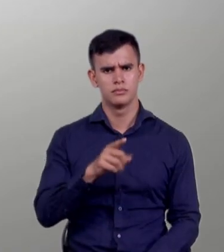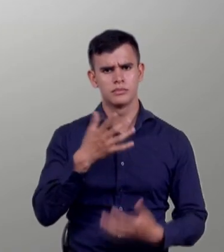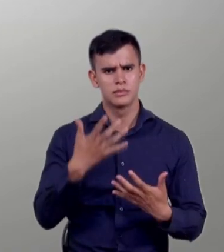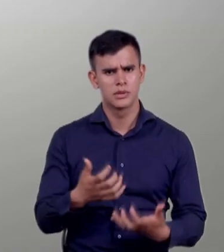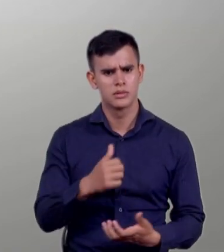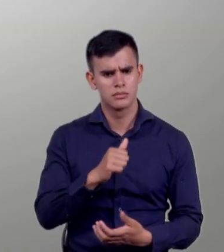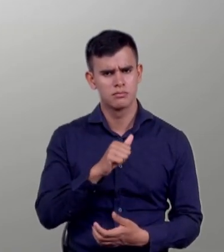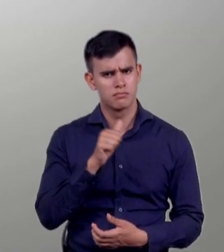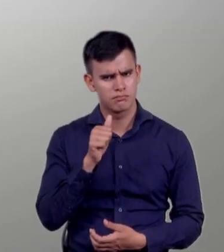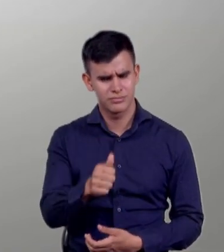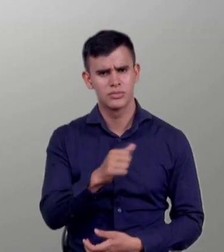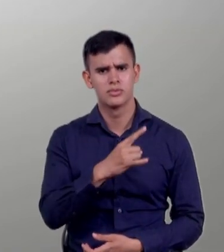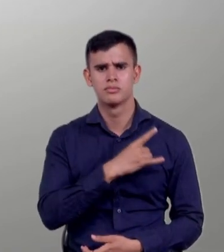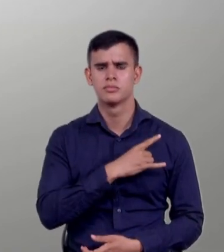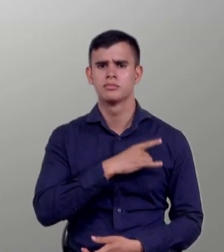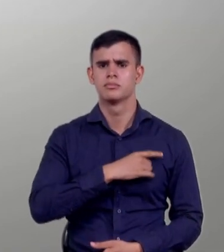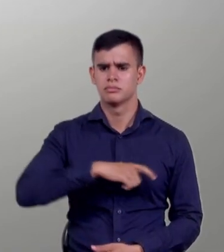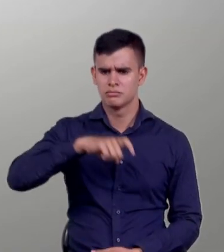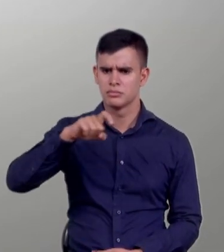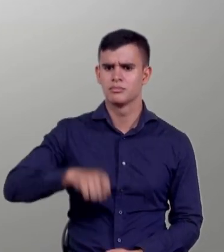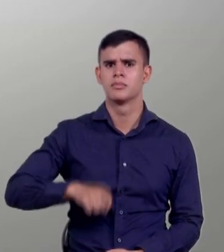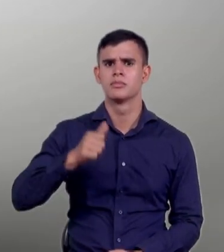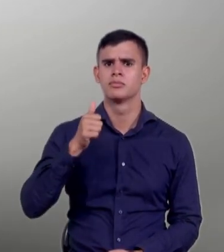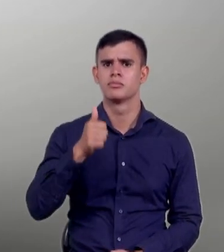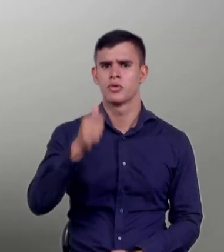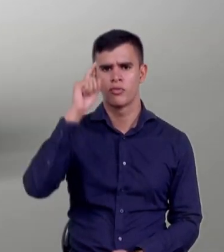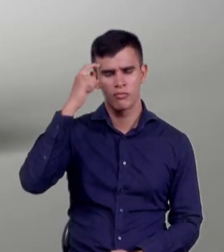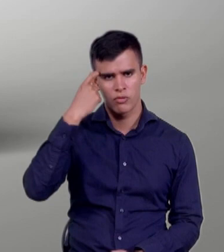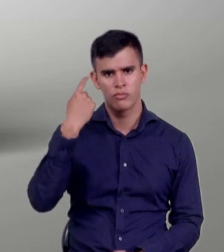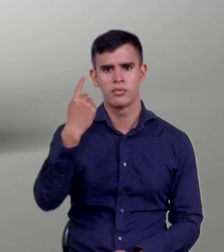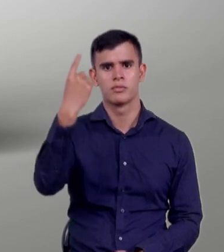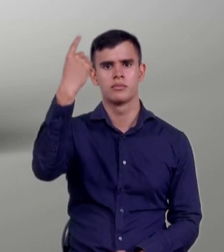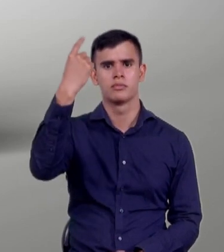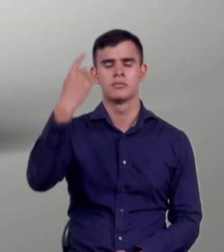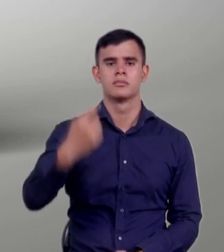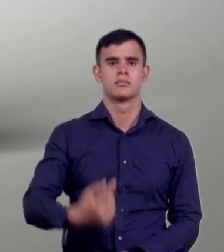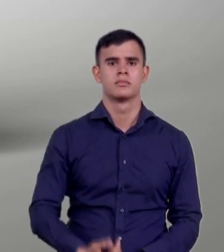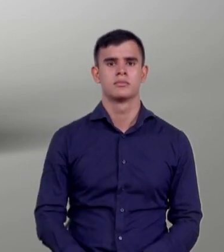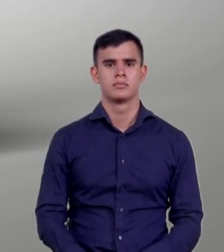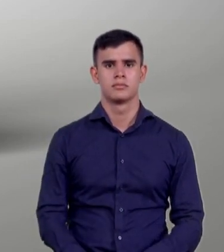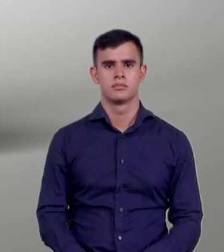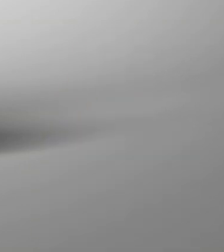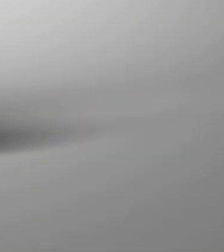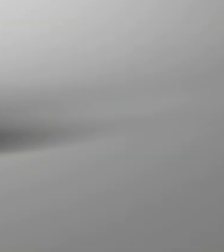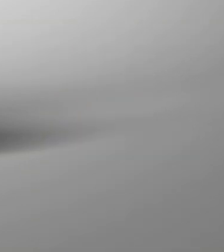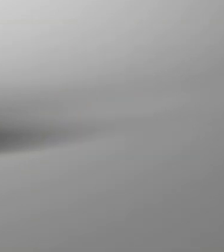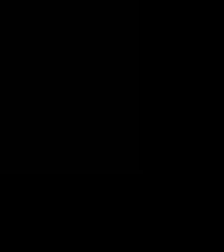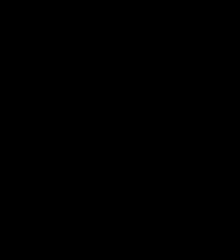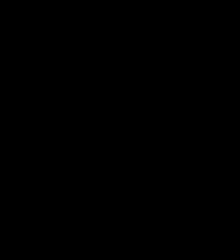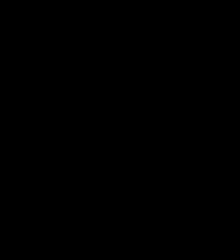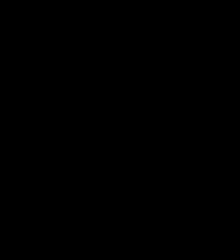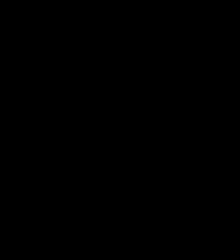Para lograr la universidad que todos queremos, transformación y buen gobierno.